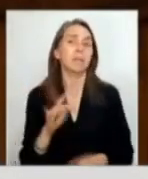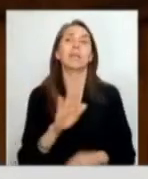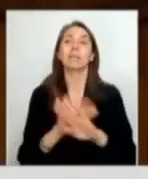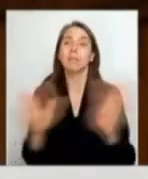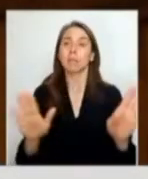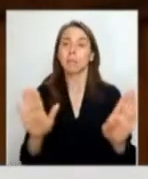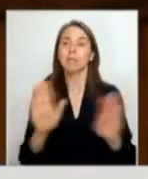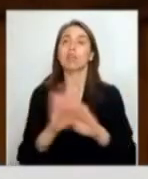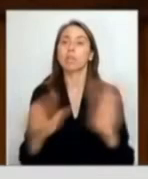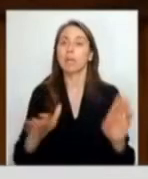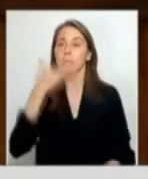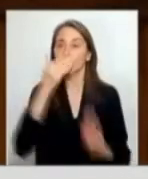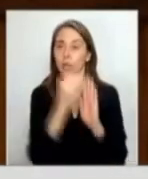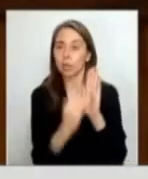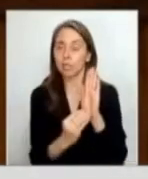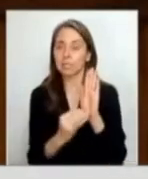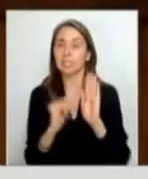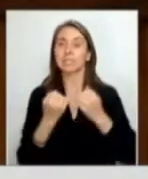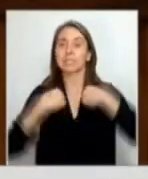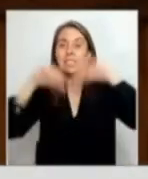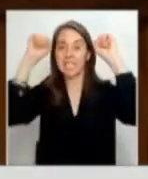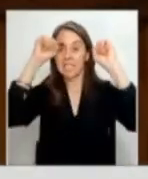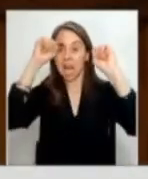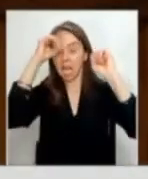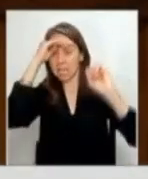termino con esto. Si gana la desconfianza...